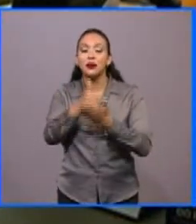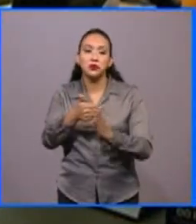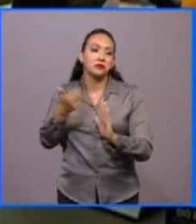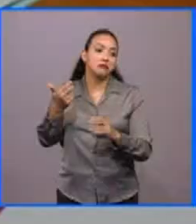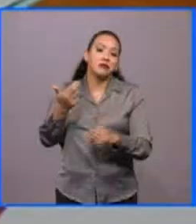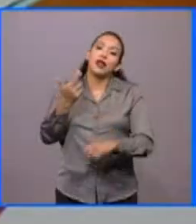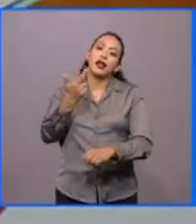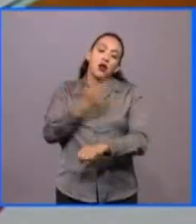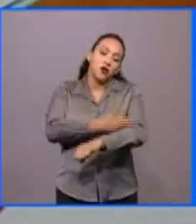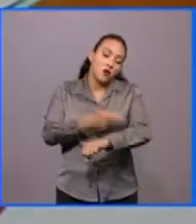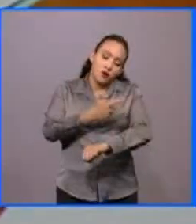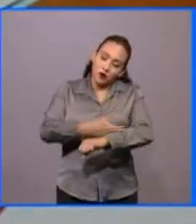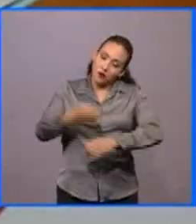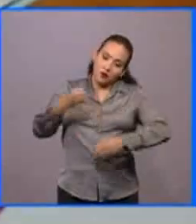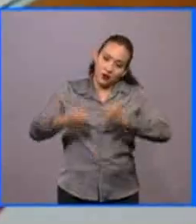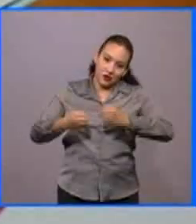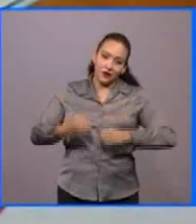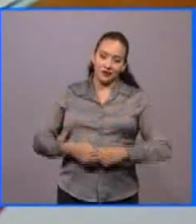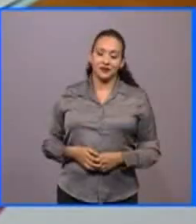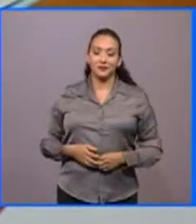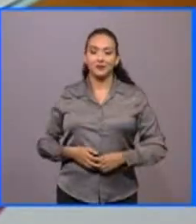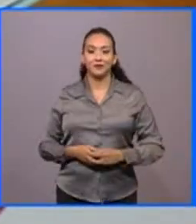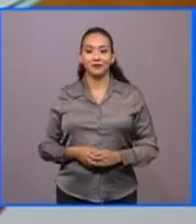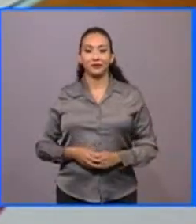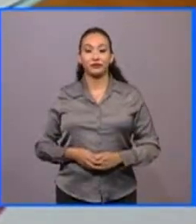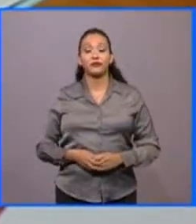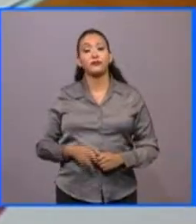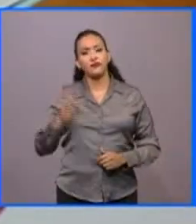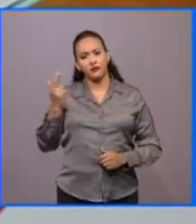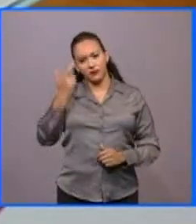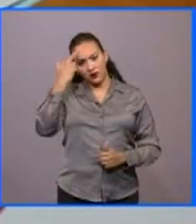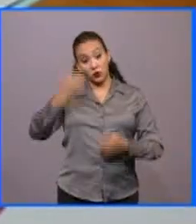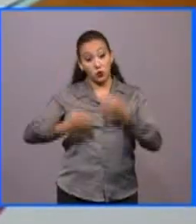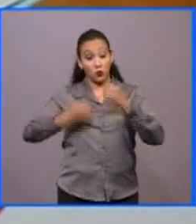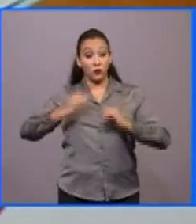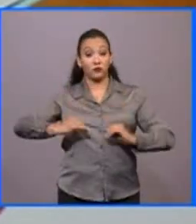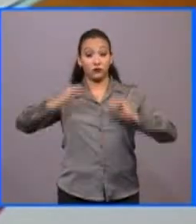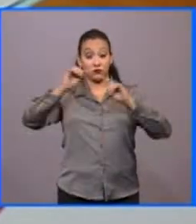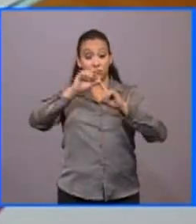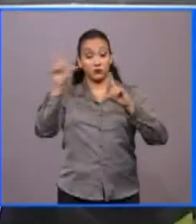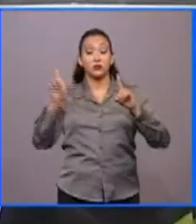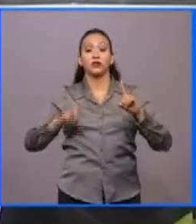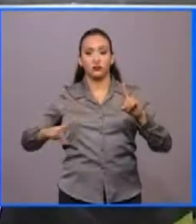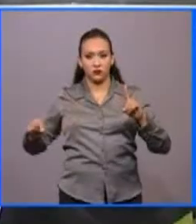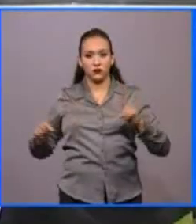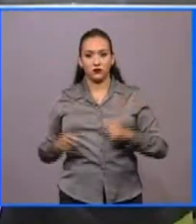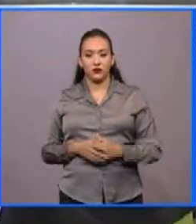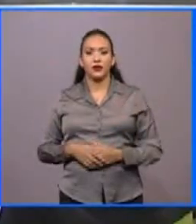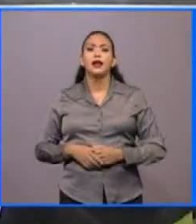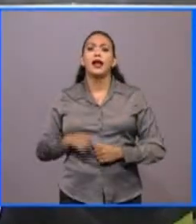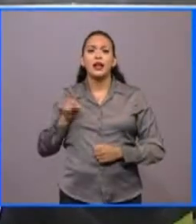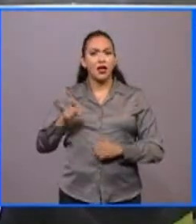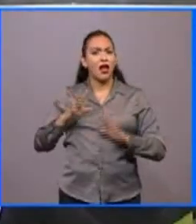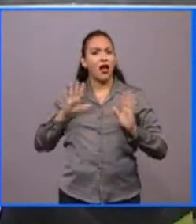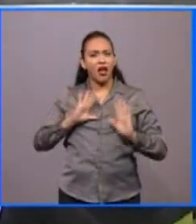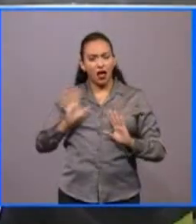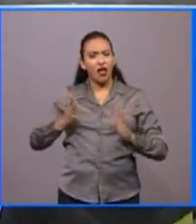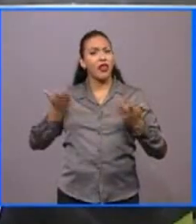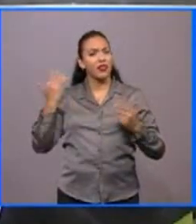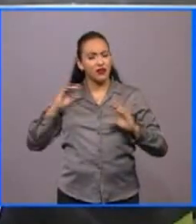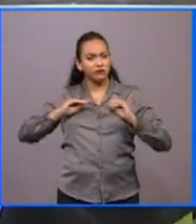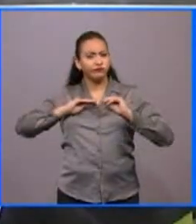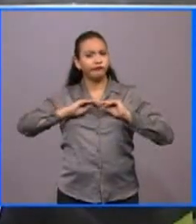que a su consideración no resulte aplicable. Recordó que la Suprema Corte, como dicho Pleno Regional, se han pronunciado respecto a